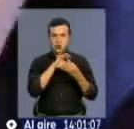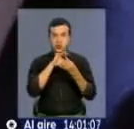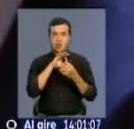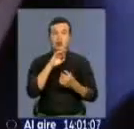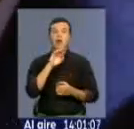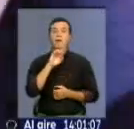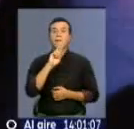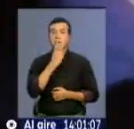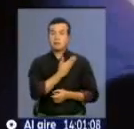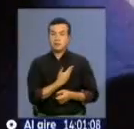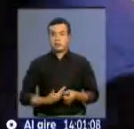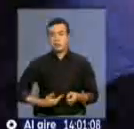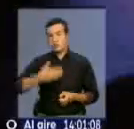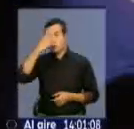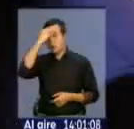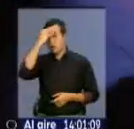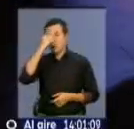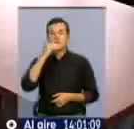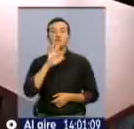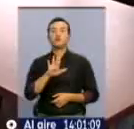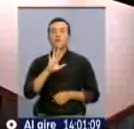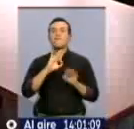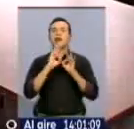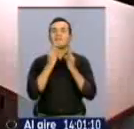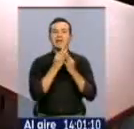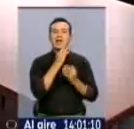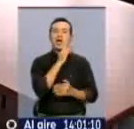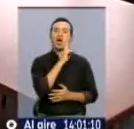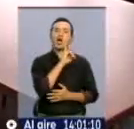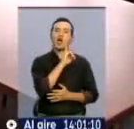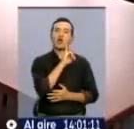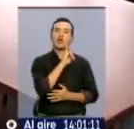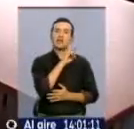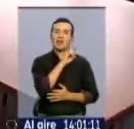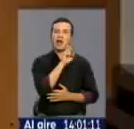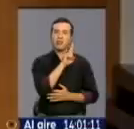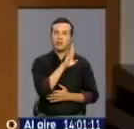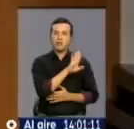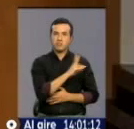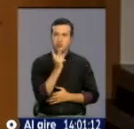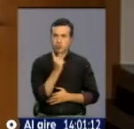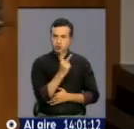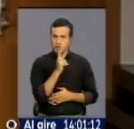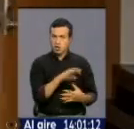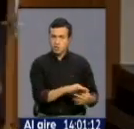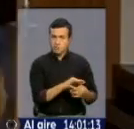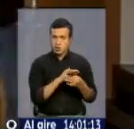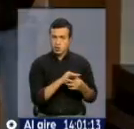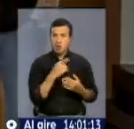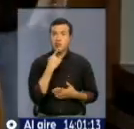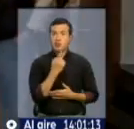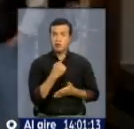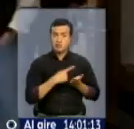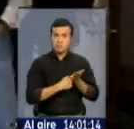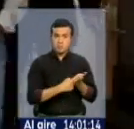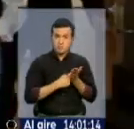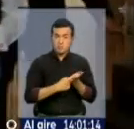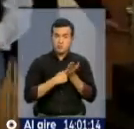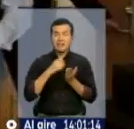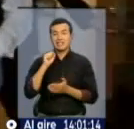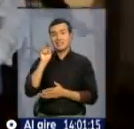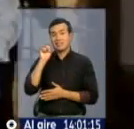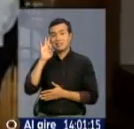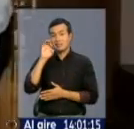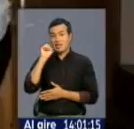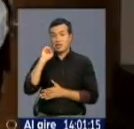mandatario Jorge G. y su familiar Ricardo R. no era distante como sostuvo en su declaración. Ricardo R. confesó que la reunión mantenida con Concienciado Santos